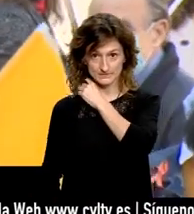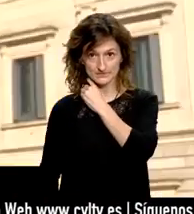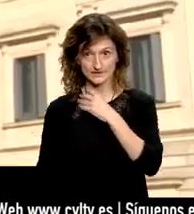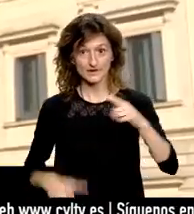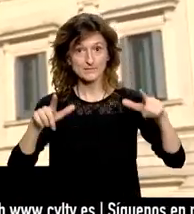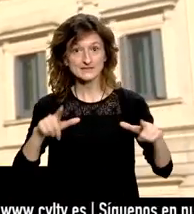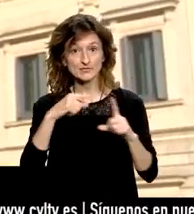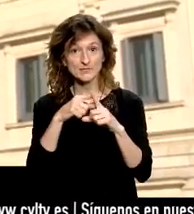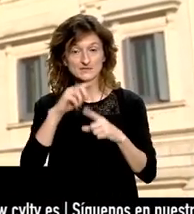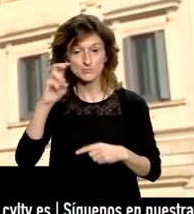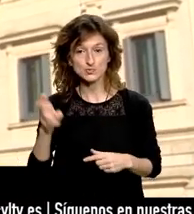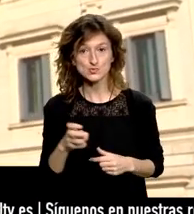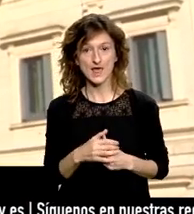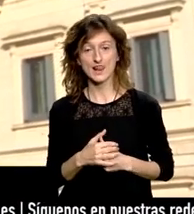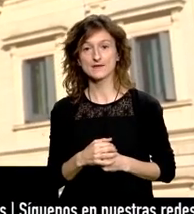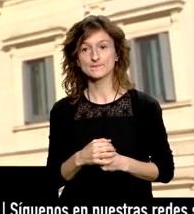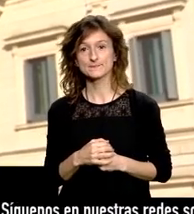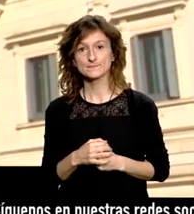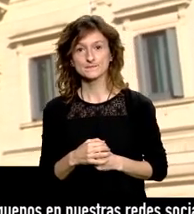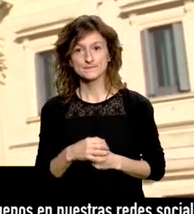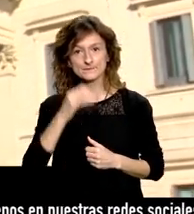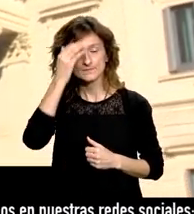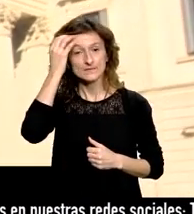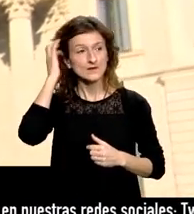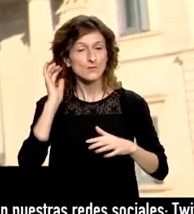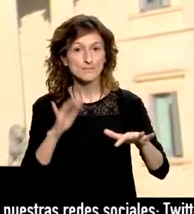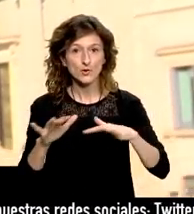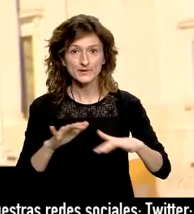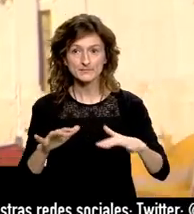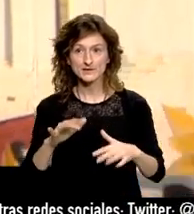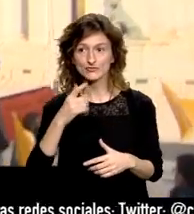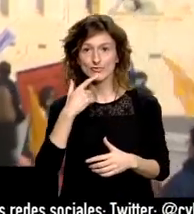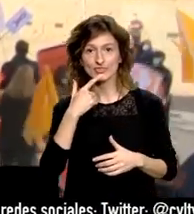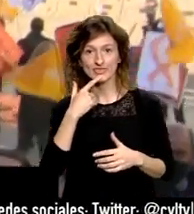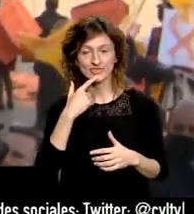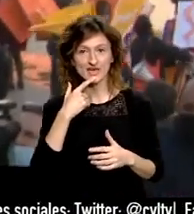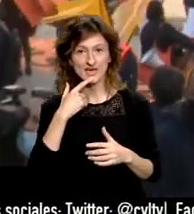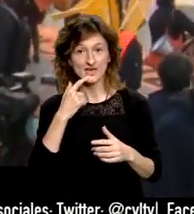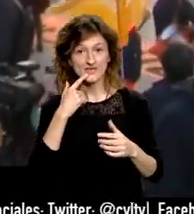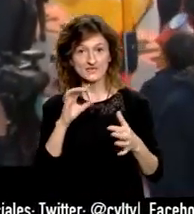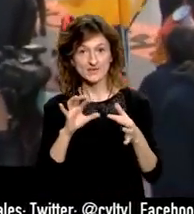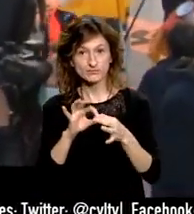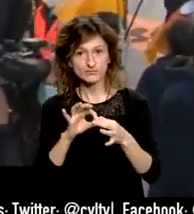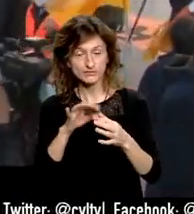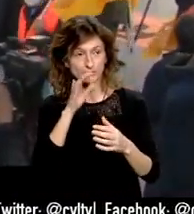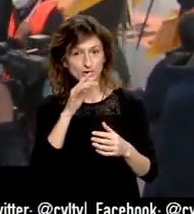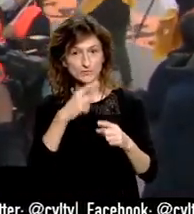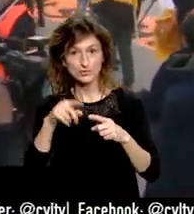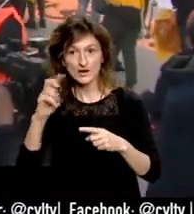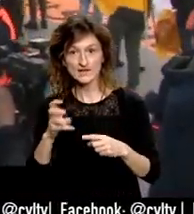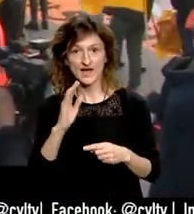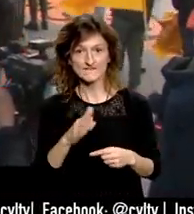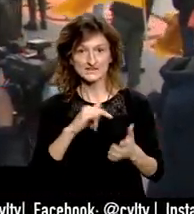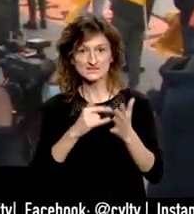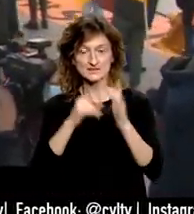pedir también que se retirara esa reforma. Este movimiento tacha la ley de intervencionista, dice que atenta contra la pluralidad